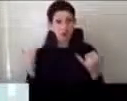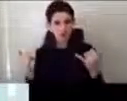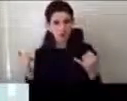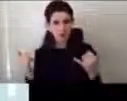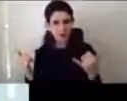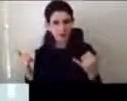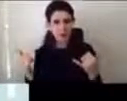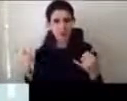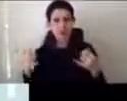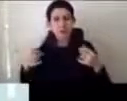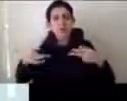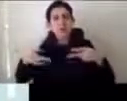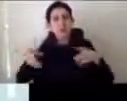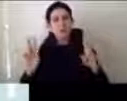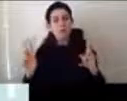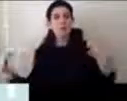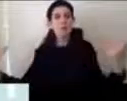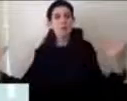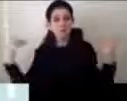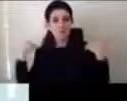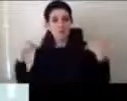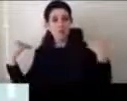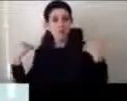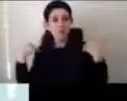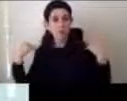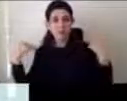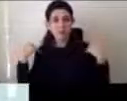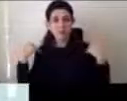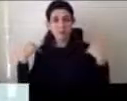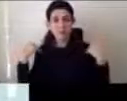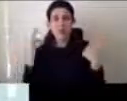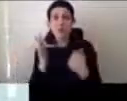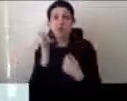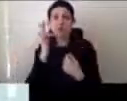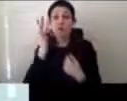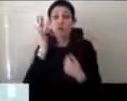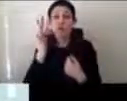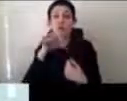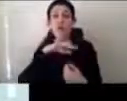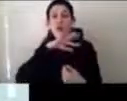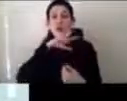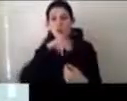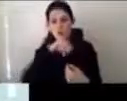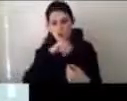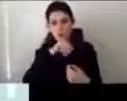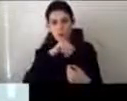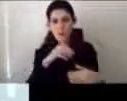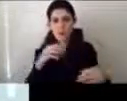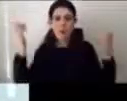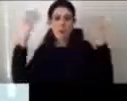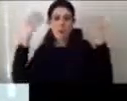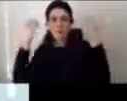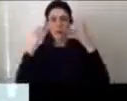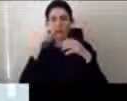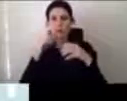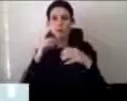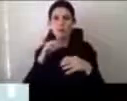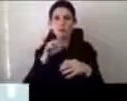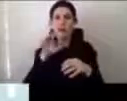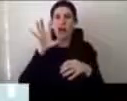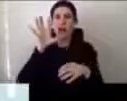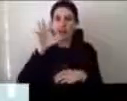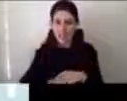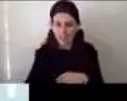pueden irse preparando para la vida adulta, para aprender a cazar, para